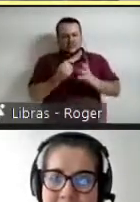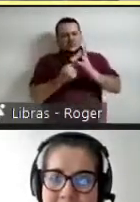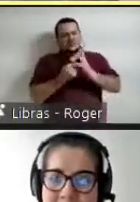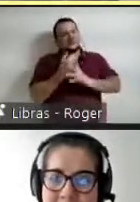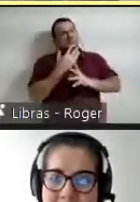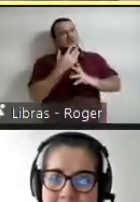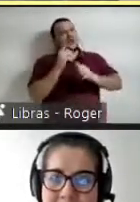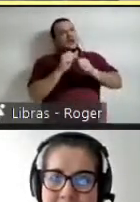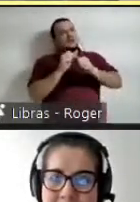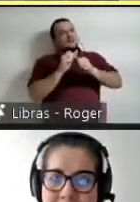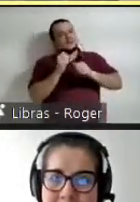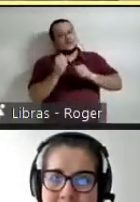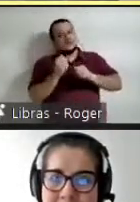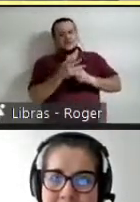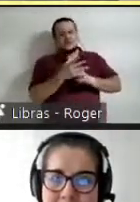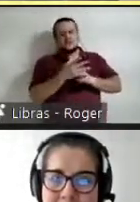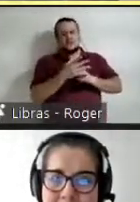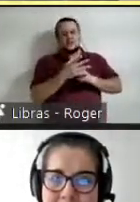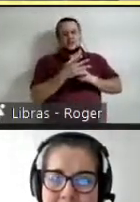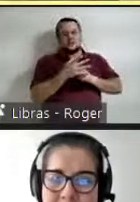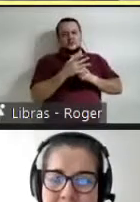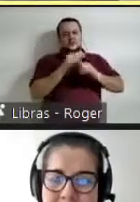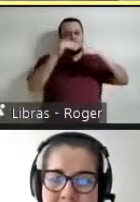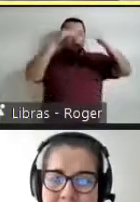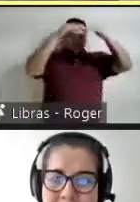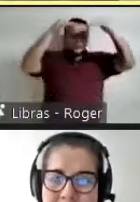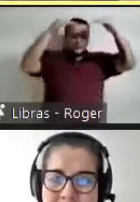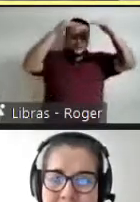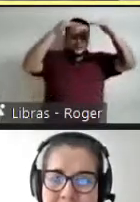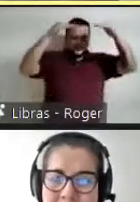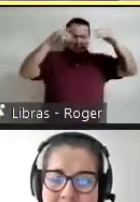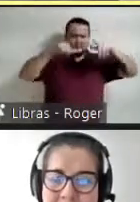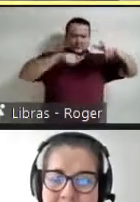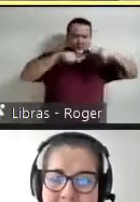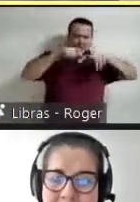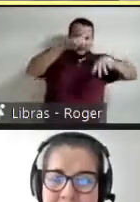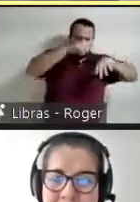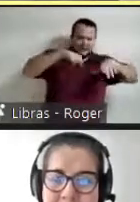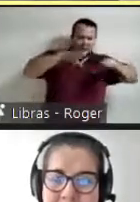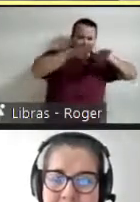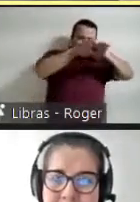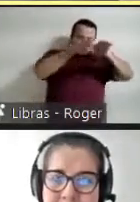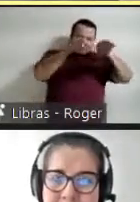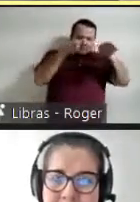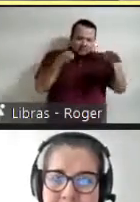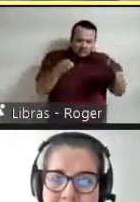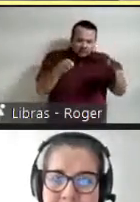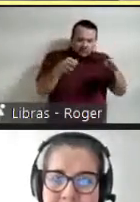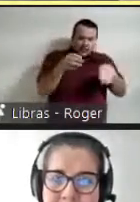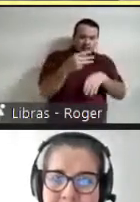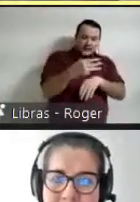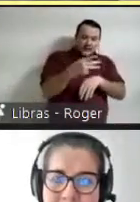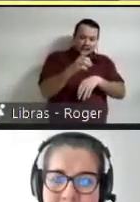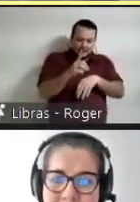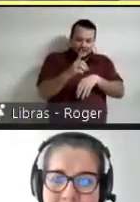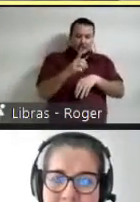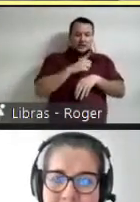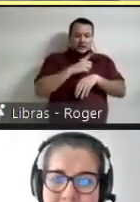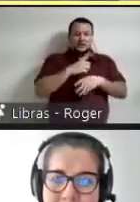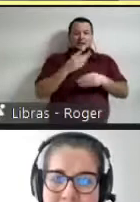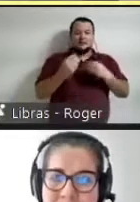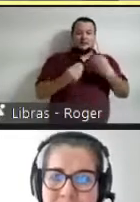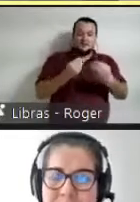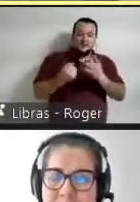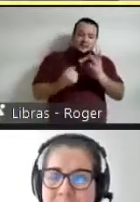cóncavas tridimensionales y que fueran capaces de crear una sensación de un